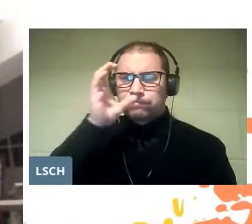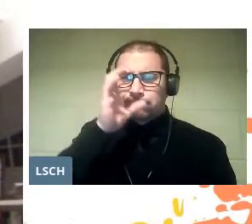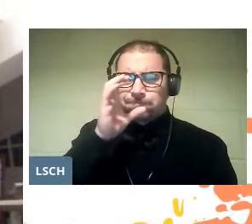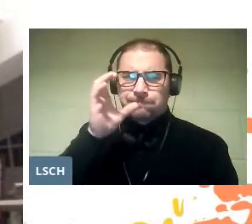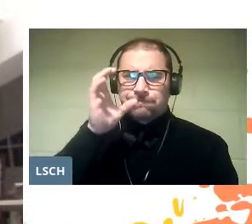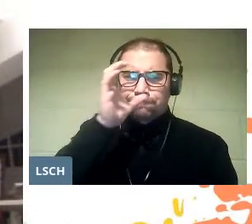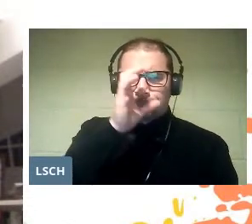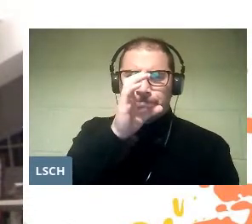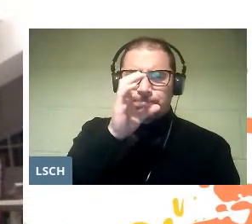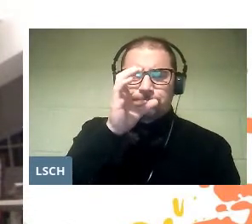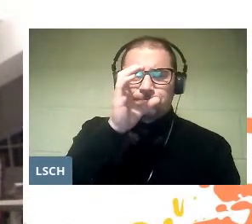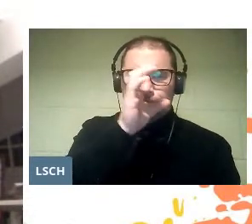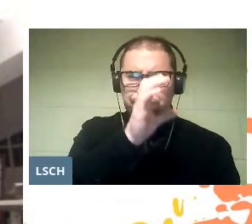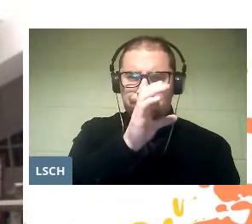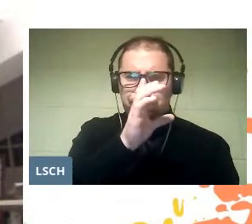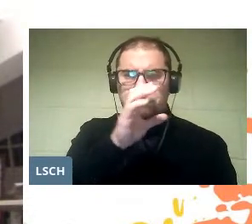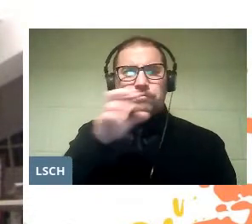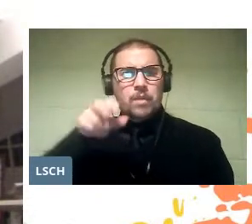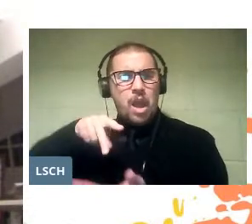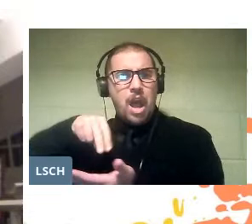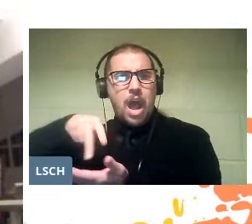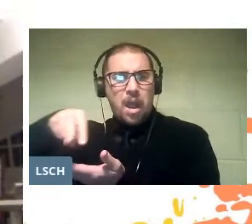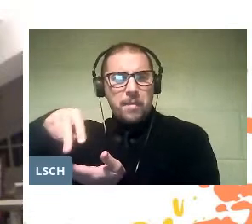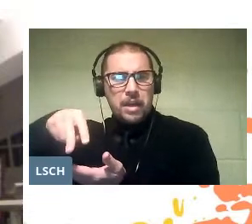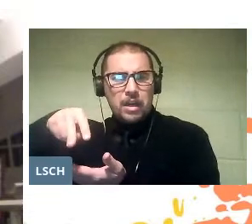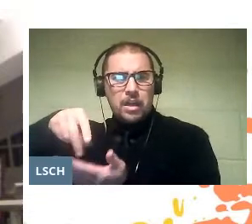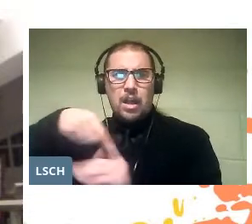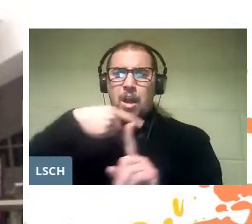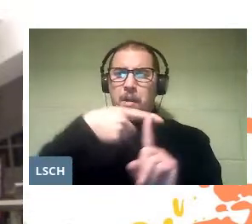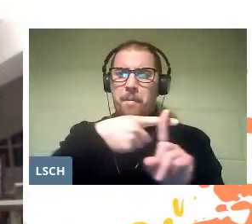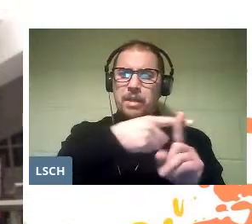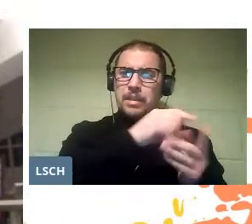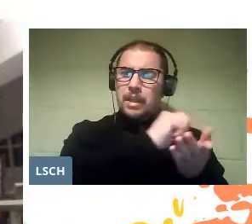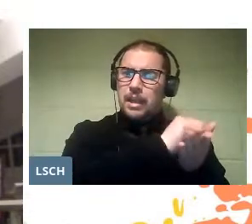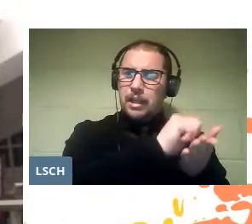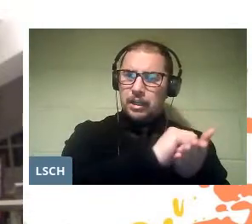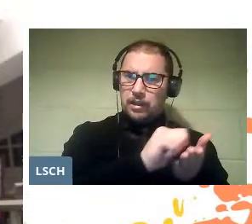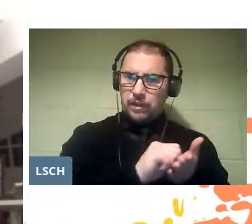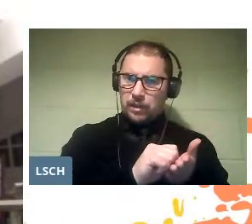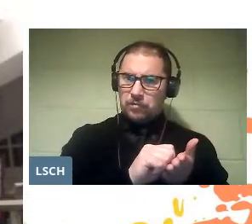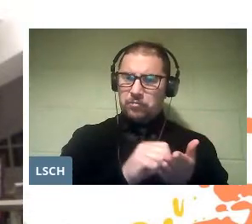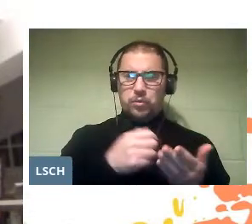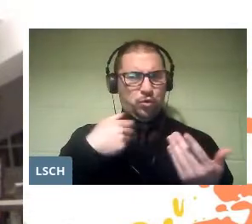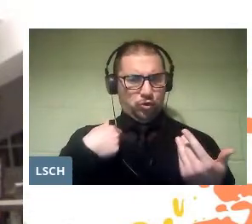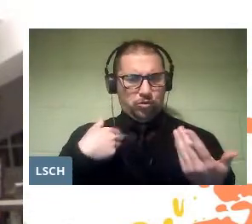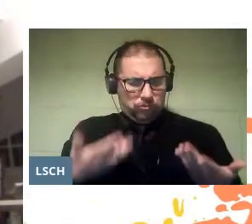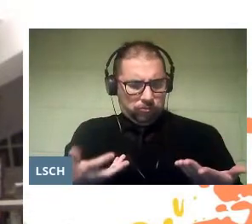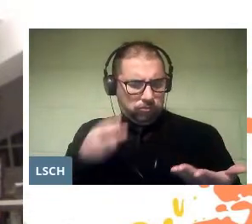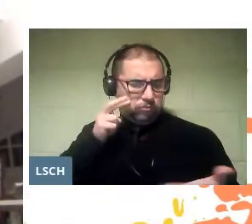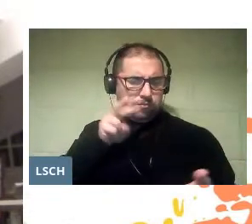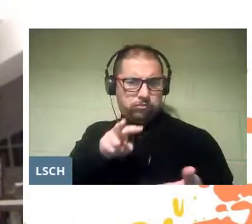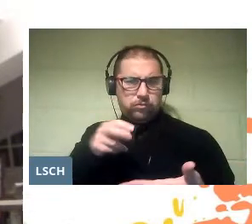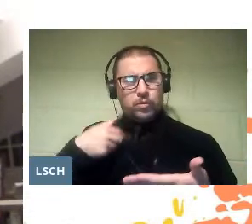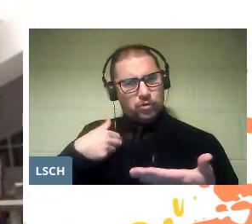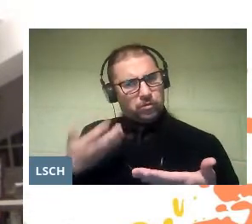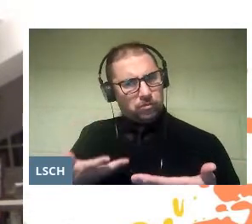en el cruce del caminar y el escribir, que para mí, sin conocer el contenido de su